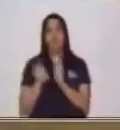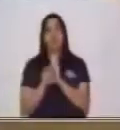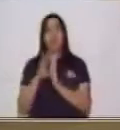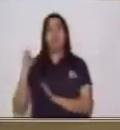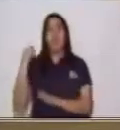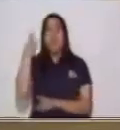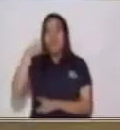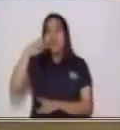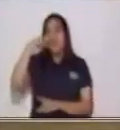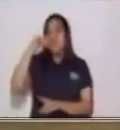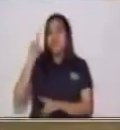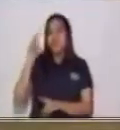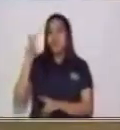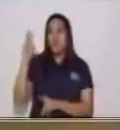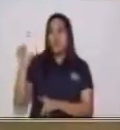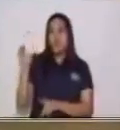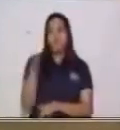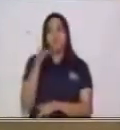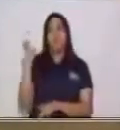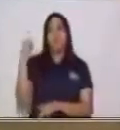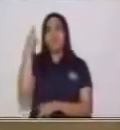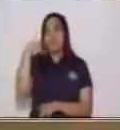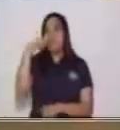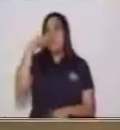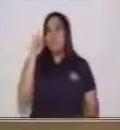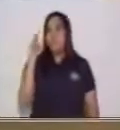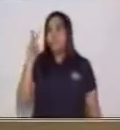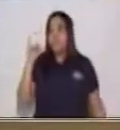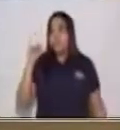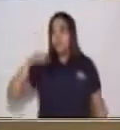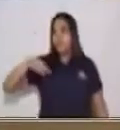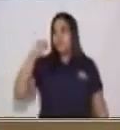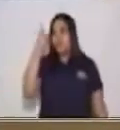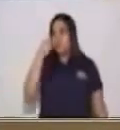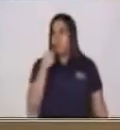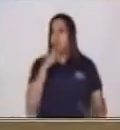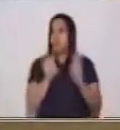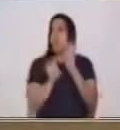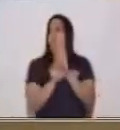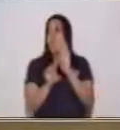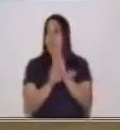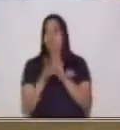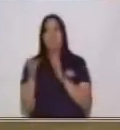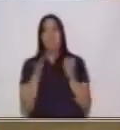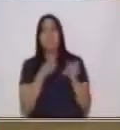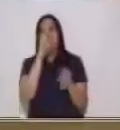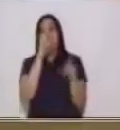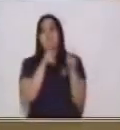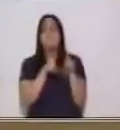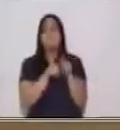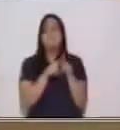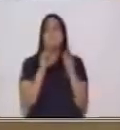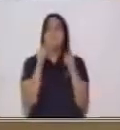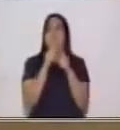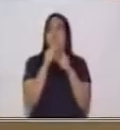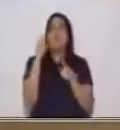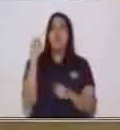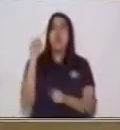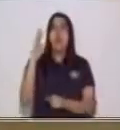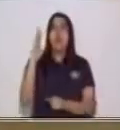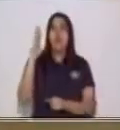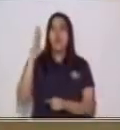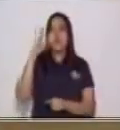Estuve, estuvimos. El verbo obtener tampoco lleva una V, pero al momento de